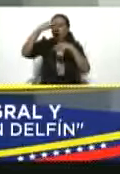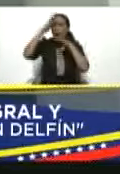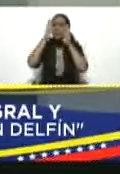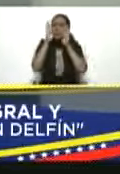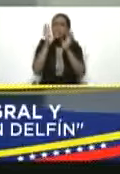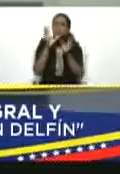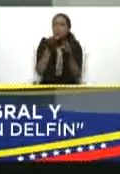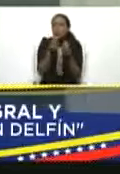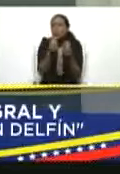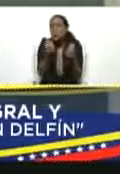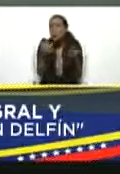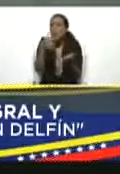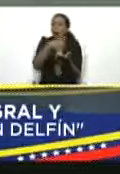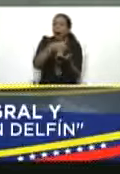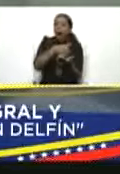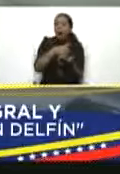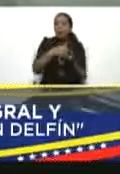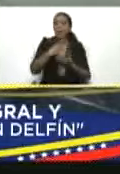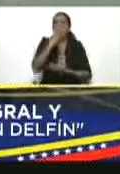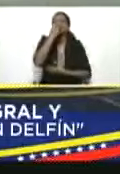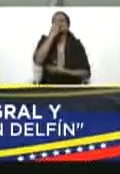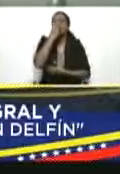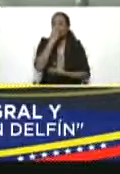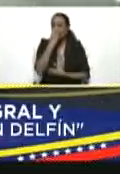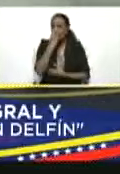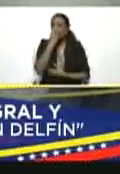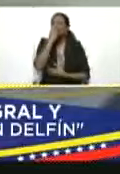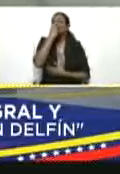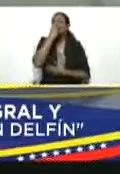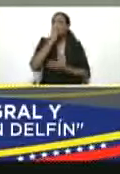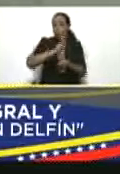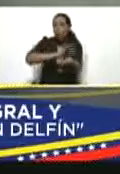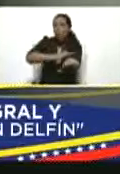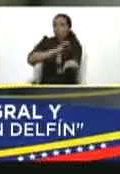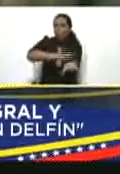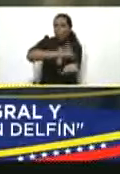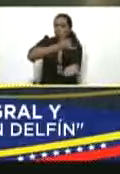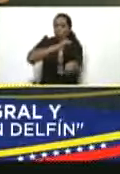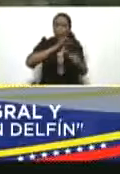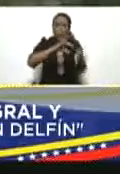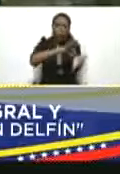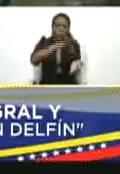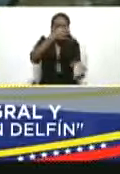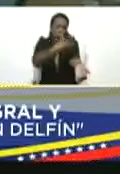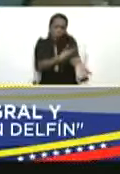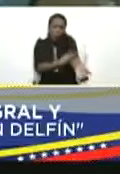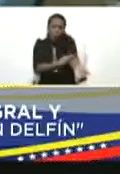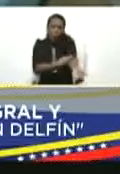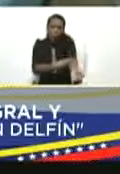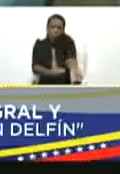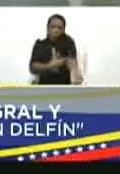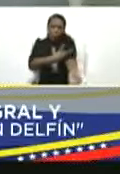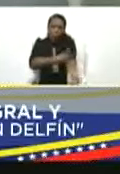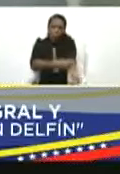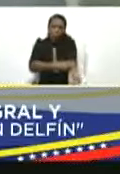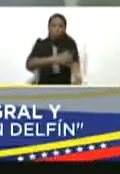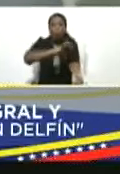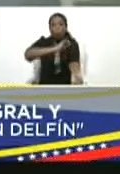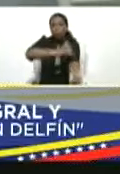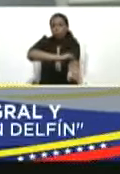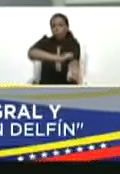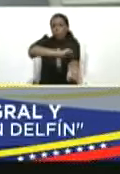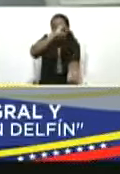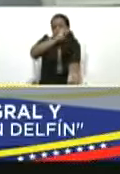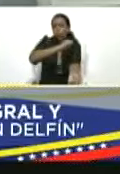leve como de nebulización toma control de muestras control de